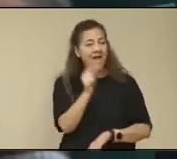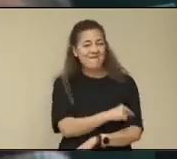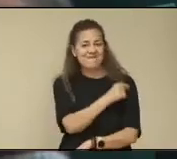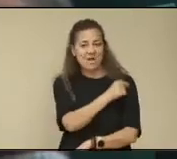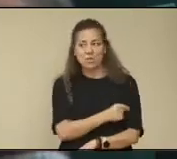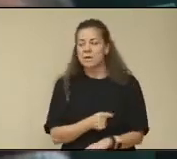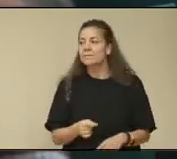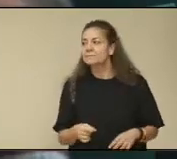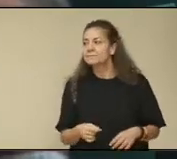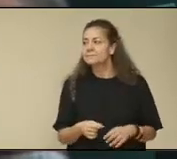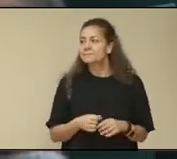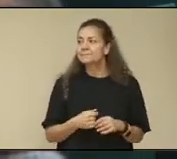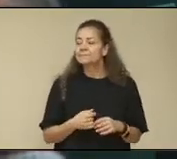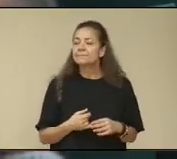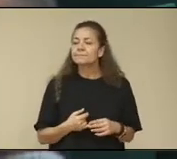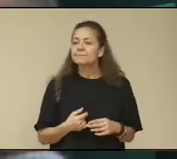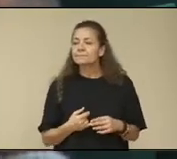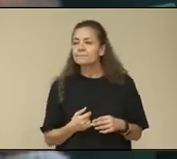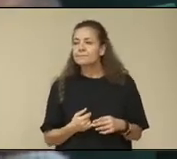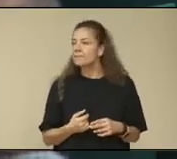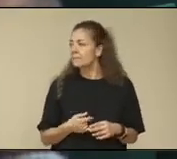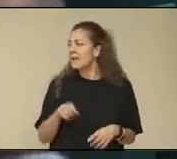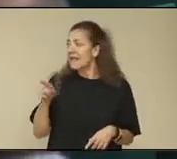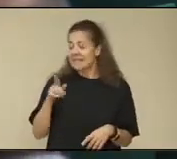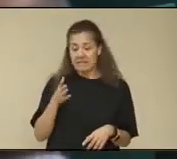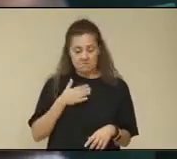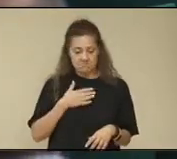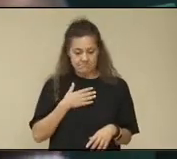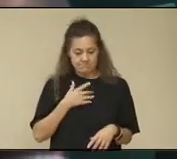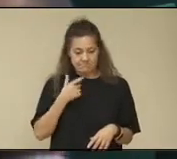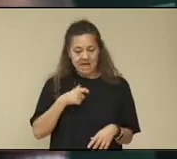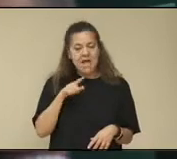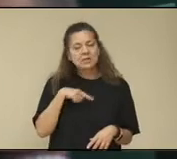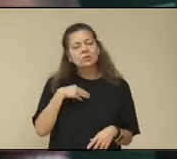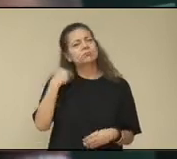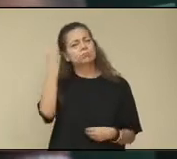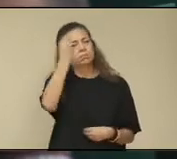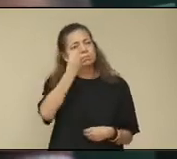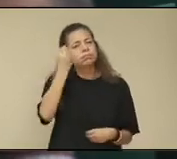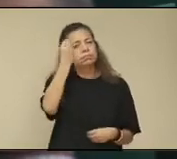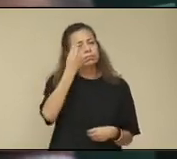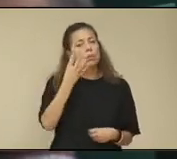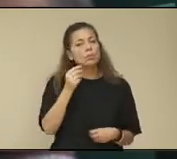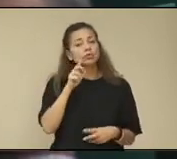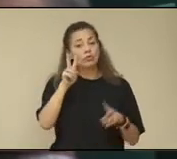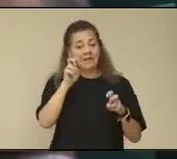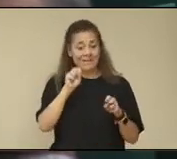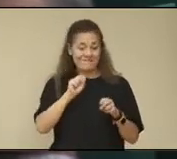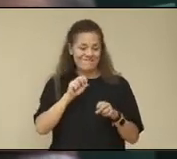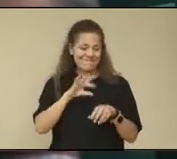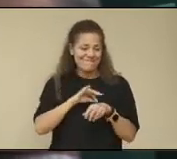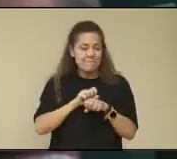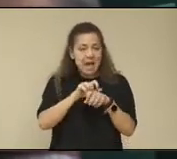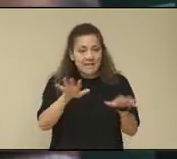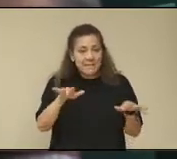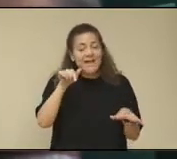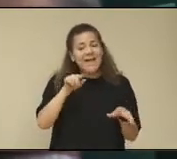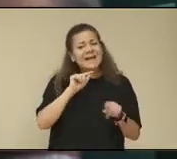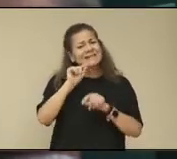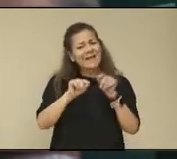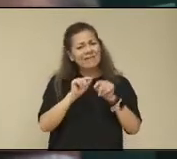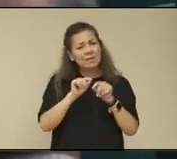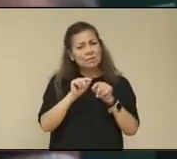Oriente Esa es Próximo. una reflexión que se ha hecho mucho a propósito de la pandemia, y es que este virus es